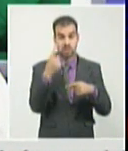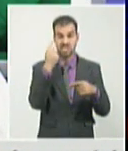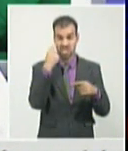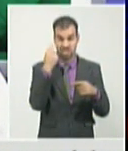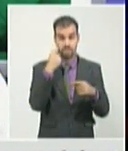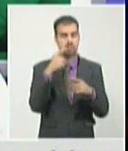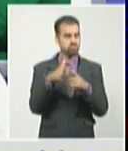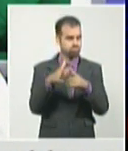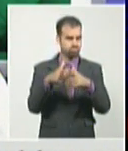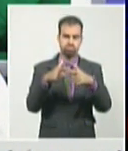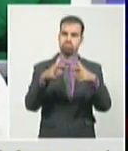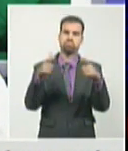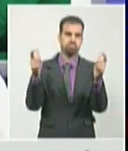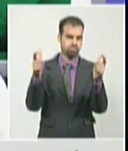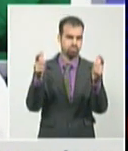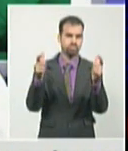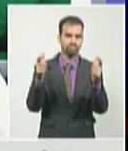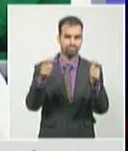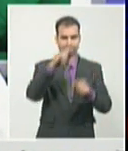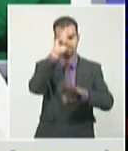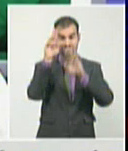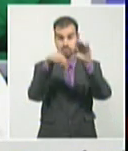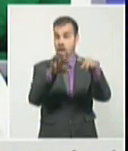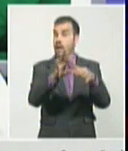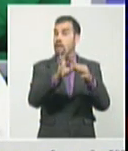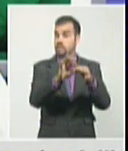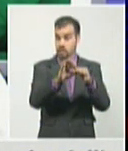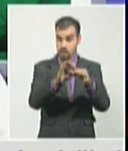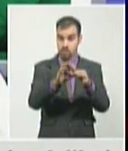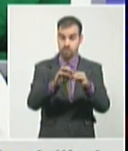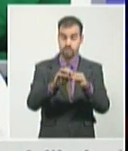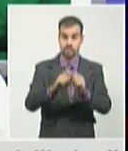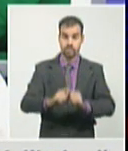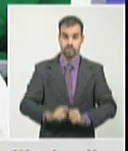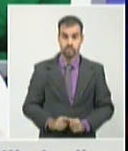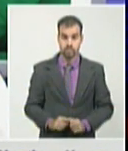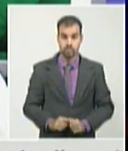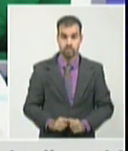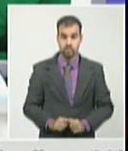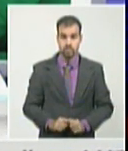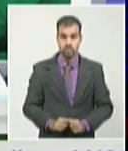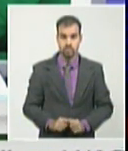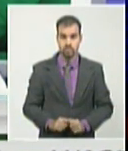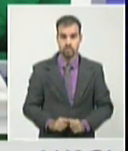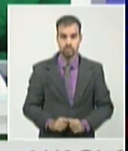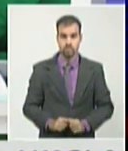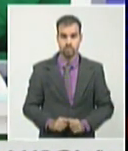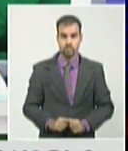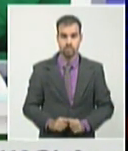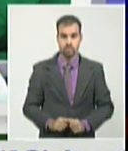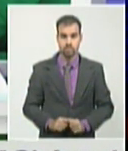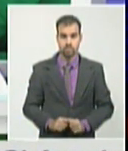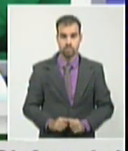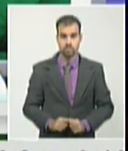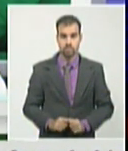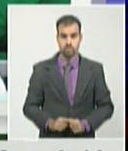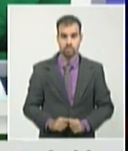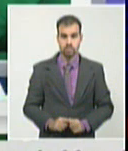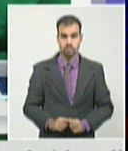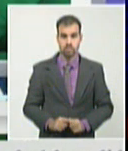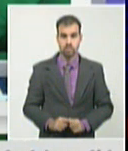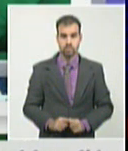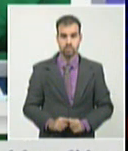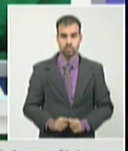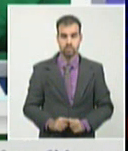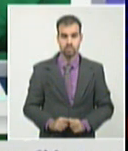pacientes en nuestra terapia intensiva que sumó 25 pacientes confirmados de ellos